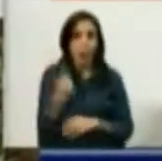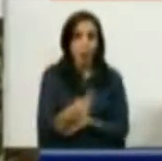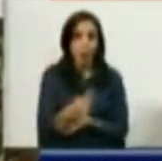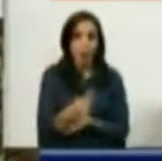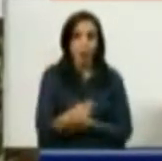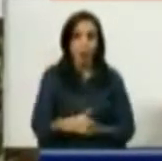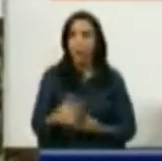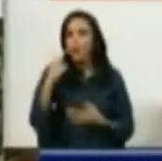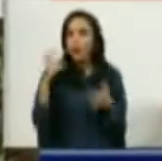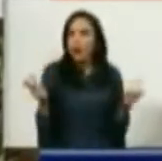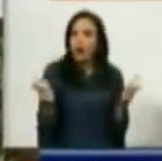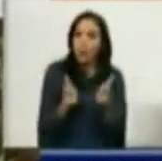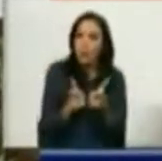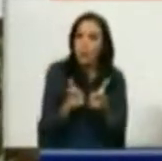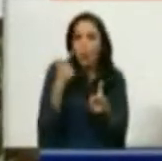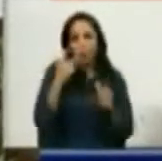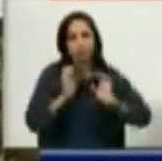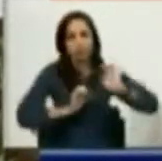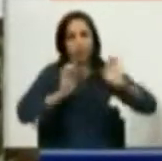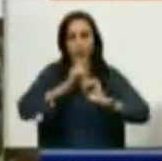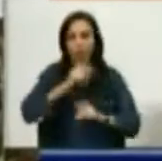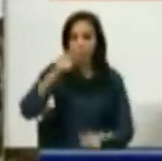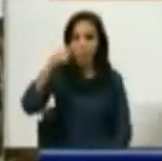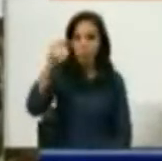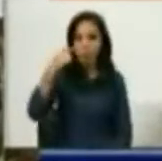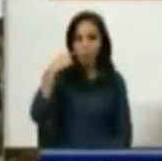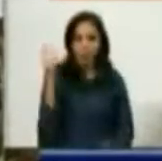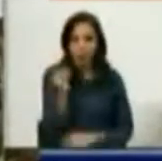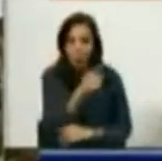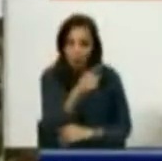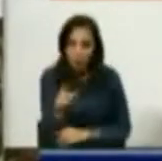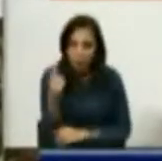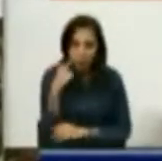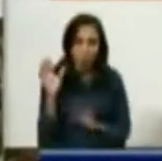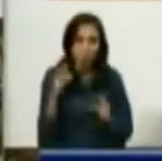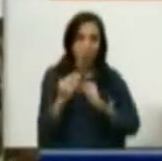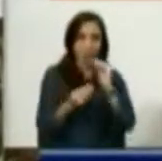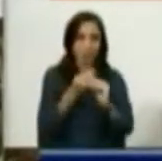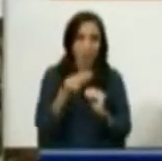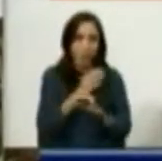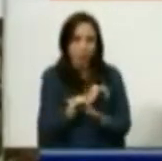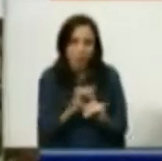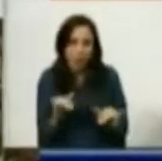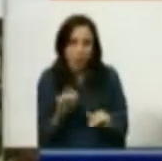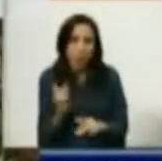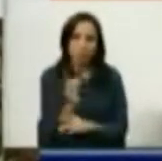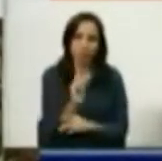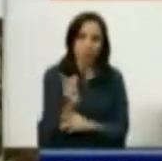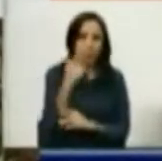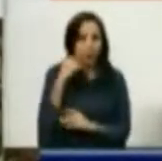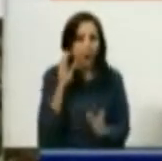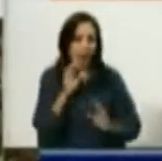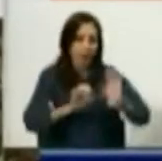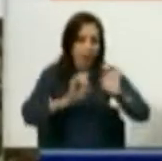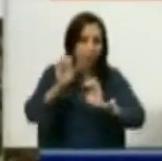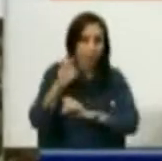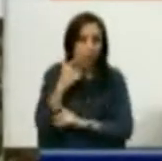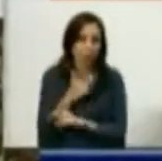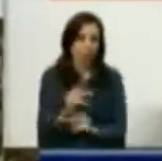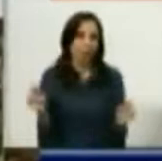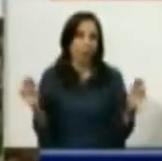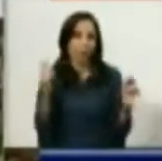una reunión Y evaluarla si la cumplimos o no la cumplimos para recoger Las observaciones